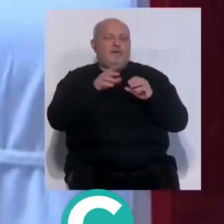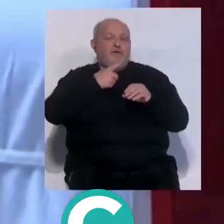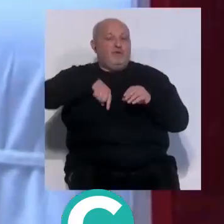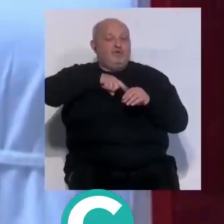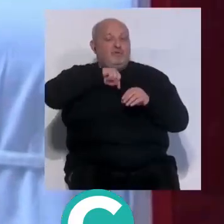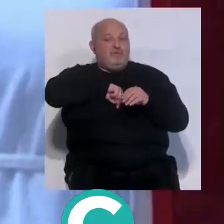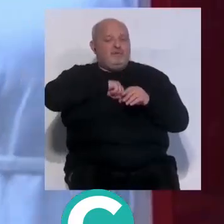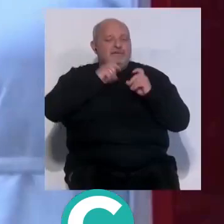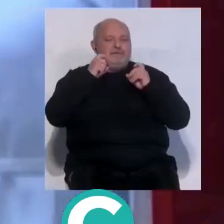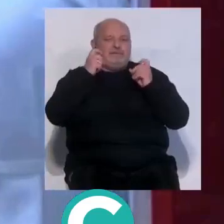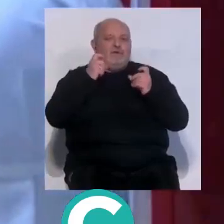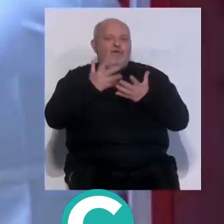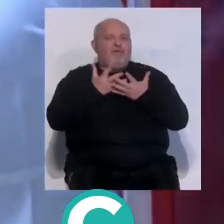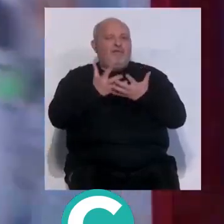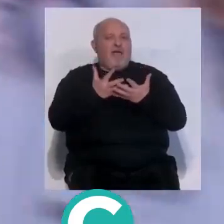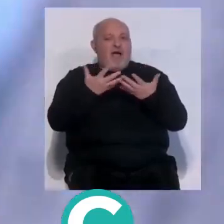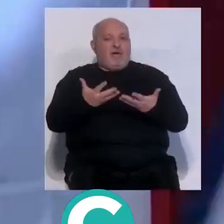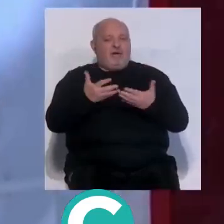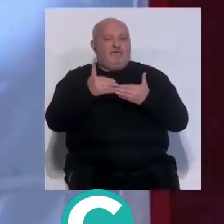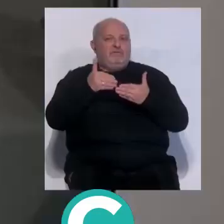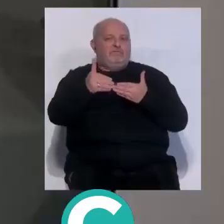Nosotros intentamos ofrecer ahora